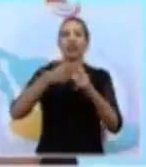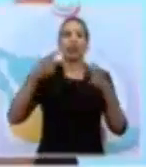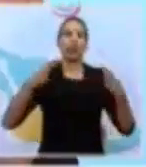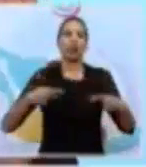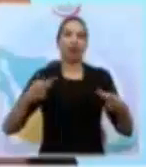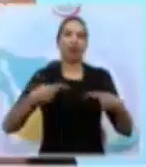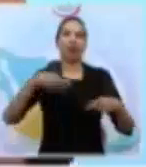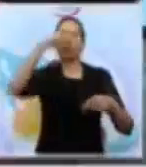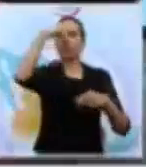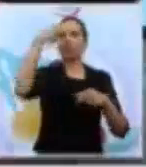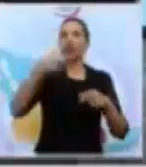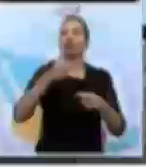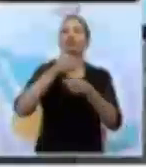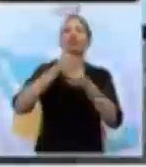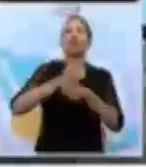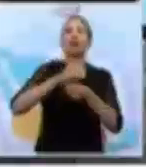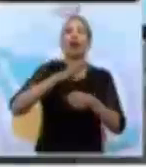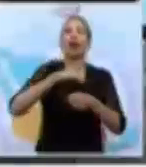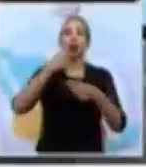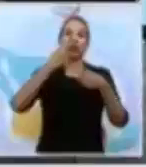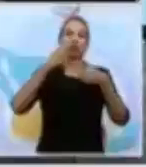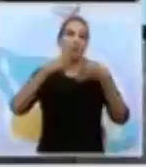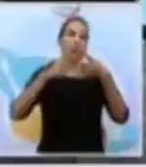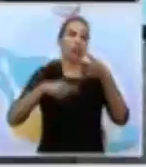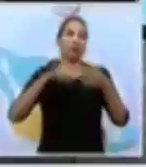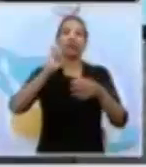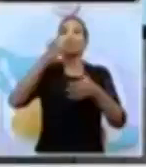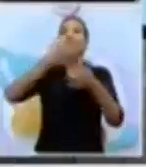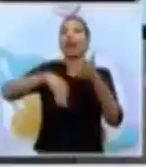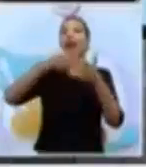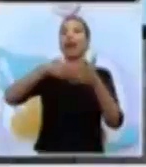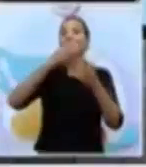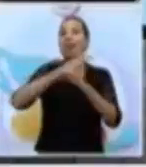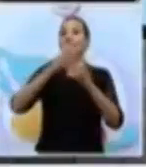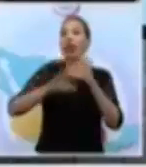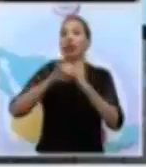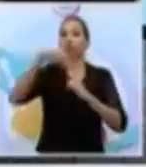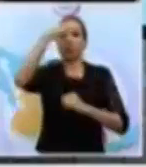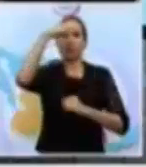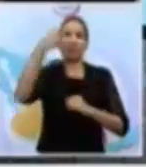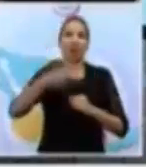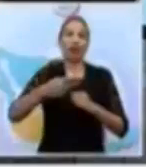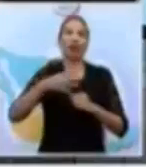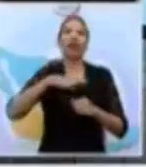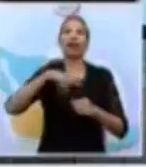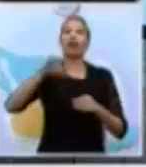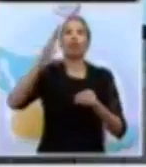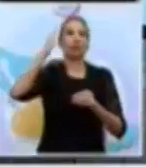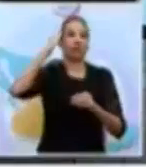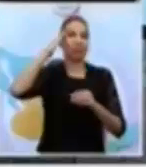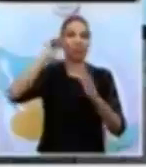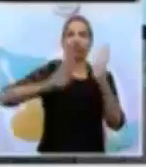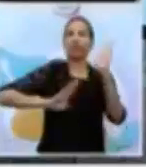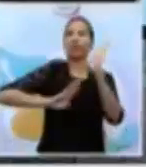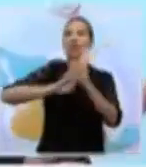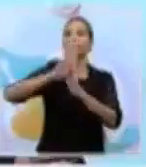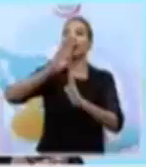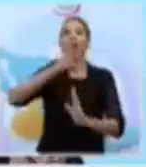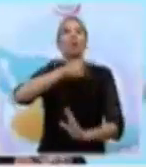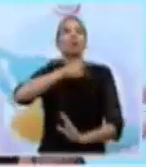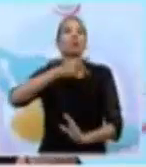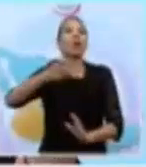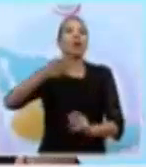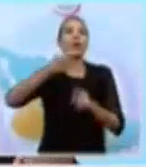sufre de por lo menos una carencia. México, el líder en el desarrollo de la